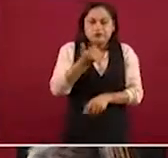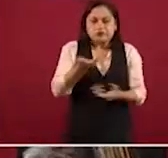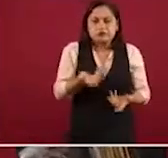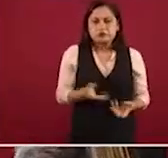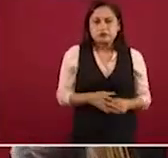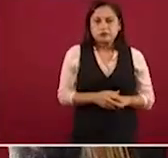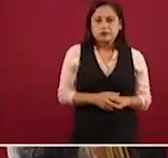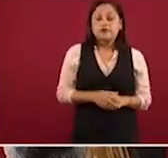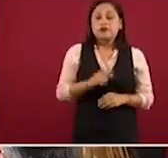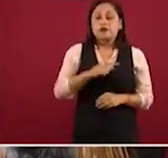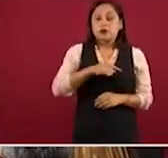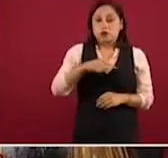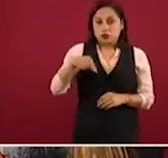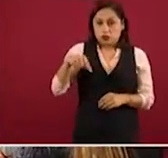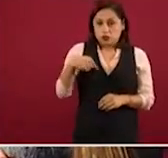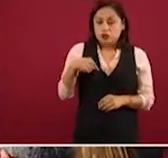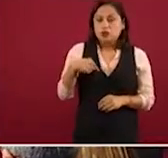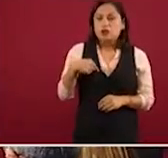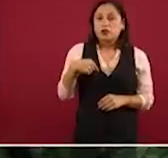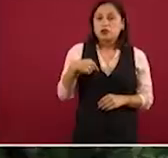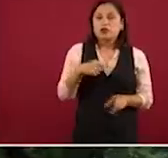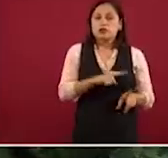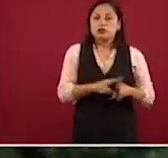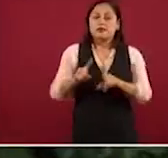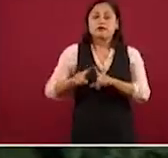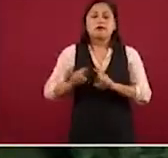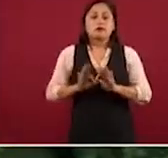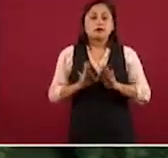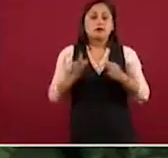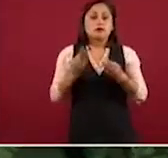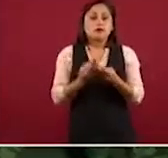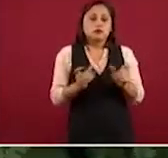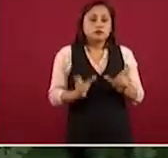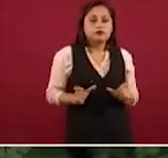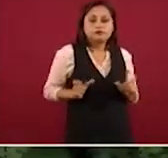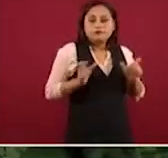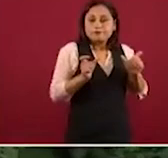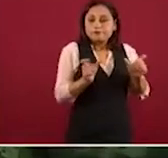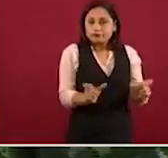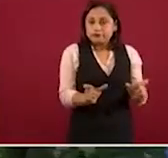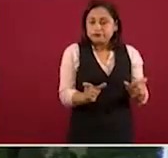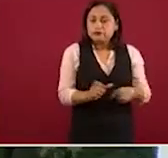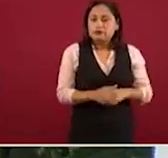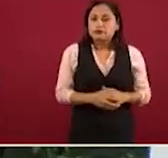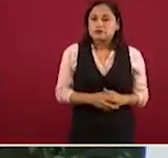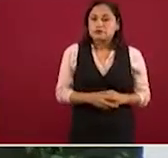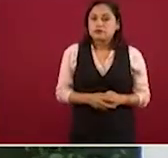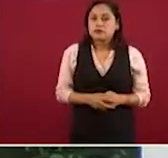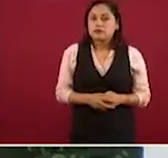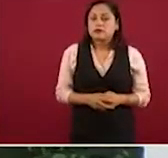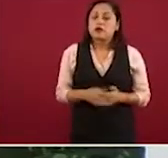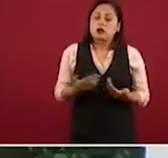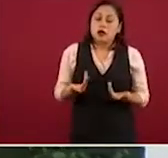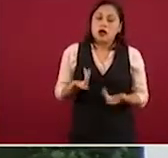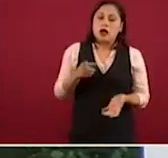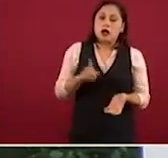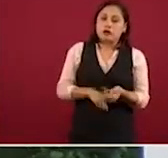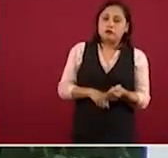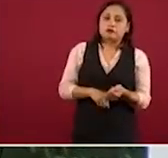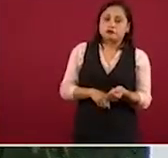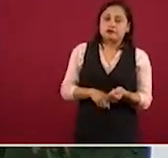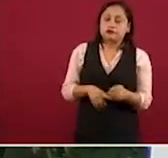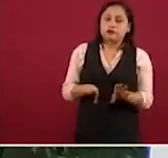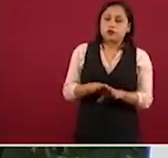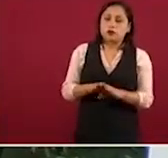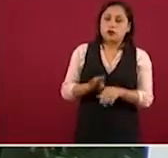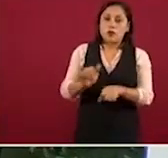hecho aseguramientos de diferentes formas, la mayoría en vehículos de